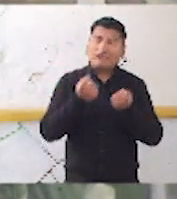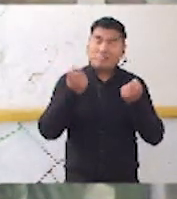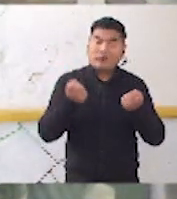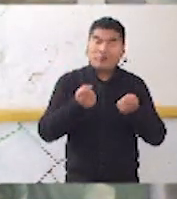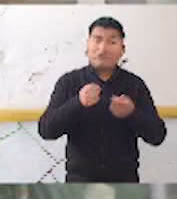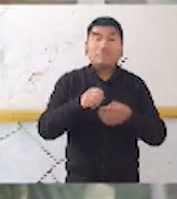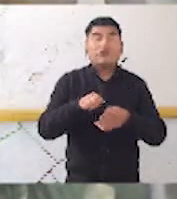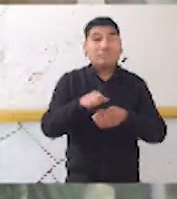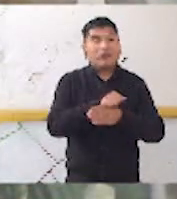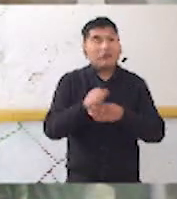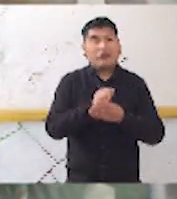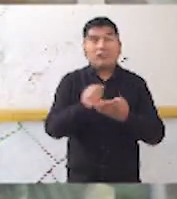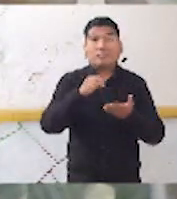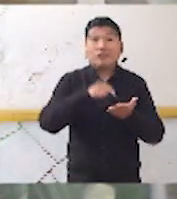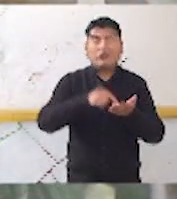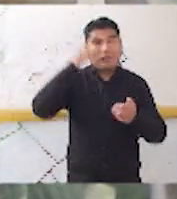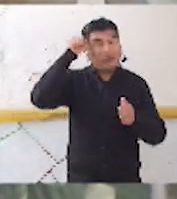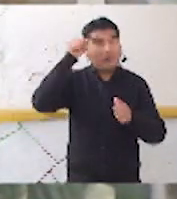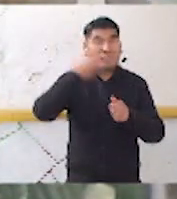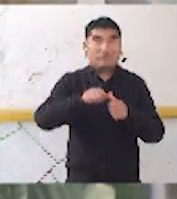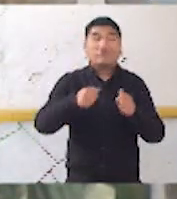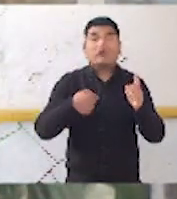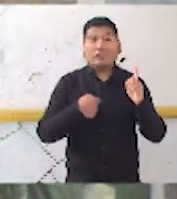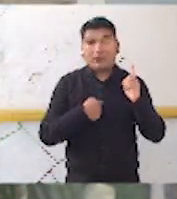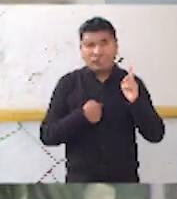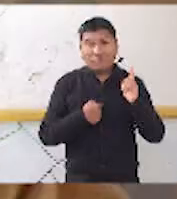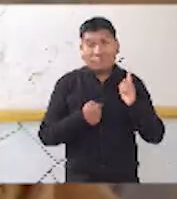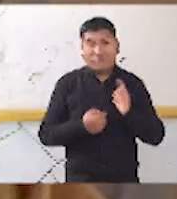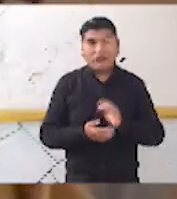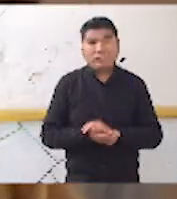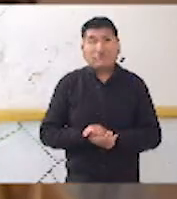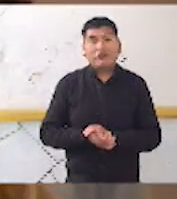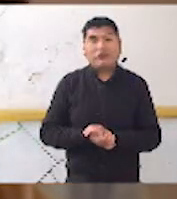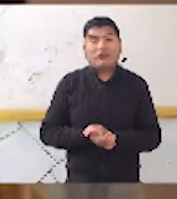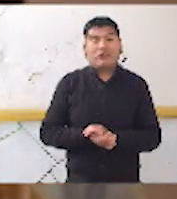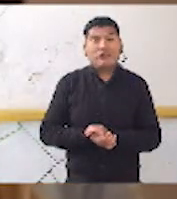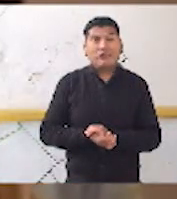pecados. Hagan esto en conmemoración mía.